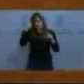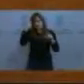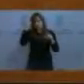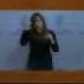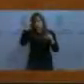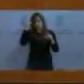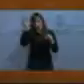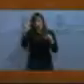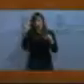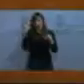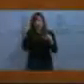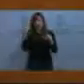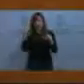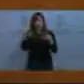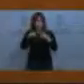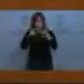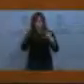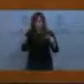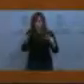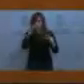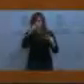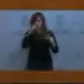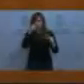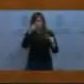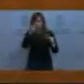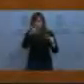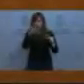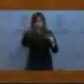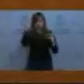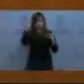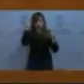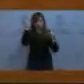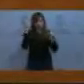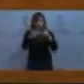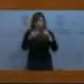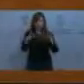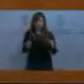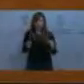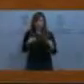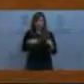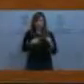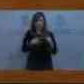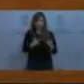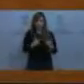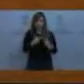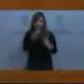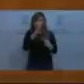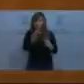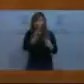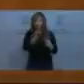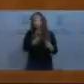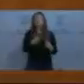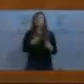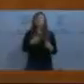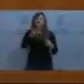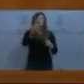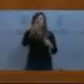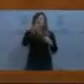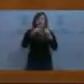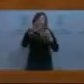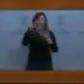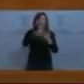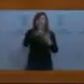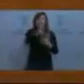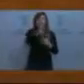Sergio Calleja Puerta, presidente del Grupo de Trabajo del Ictus en la Sociedad Neurológica Asturiana, versión del 29 de octubre de 2013,